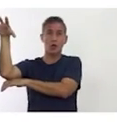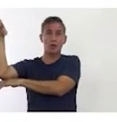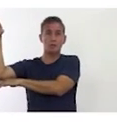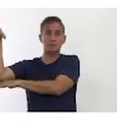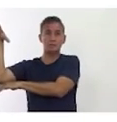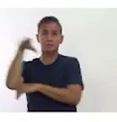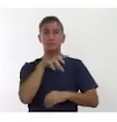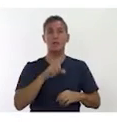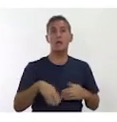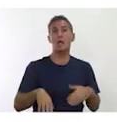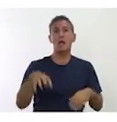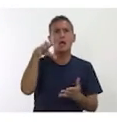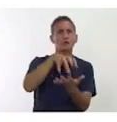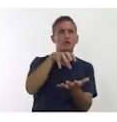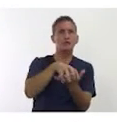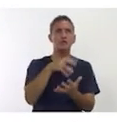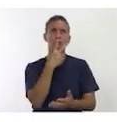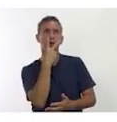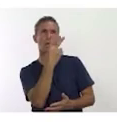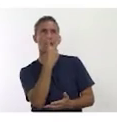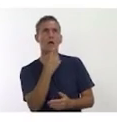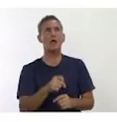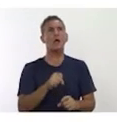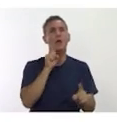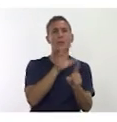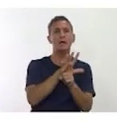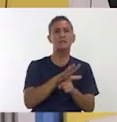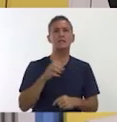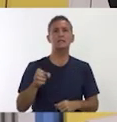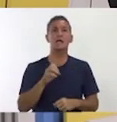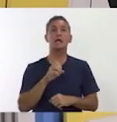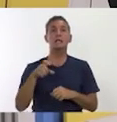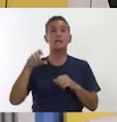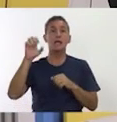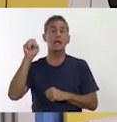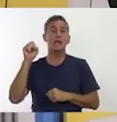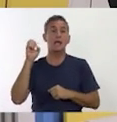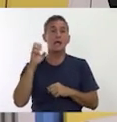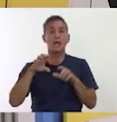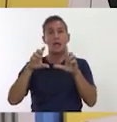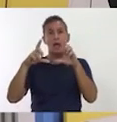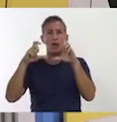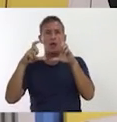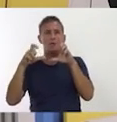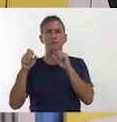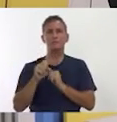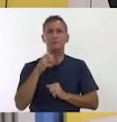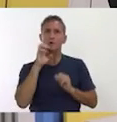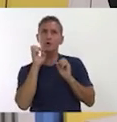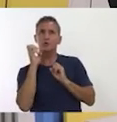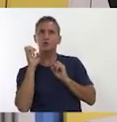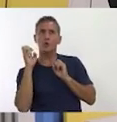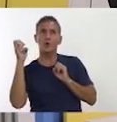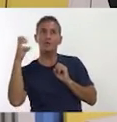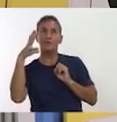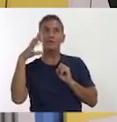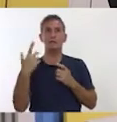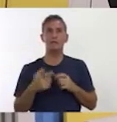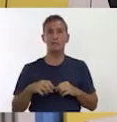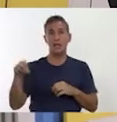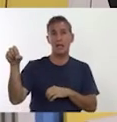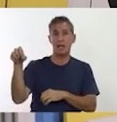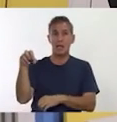encienden todas las calles de la ciudad a la vez? A partir del fotoefecto es como tiene que alumbrarse, se